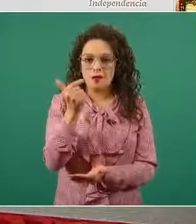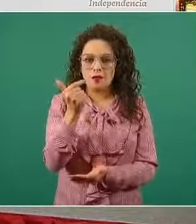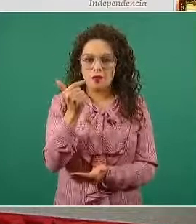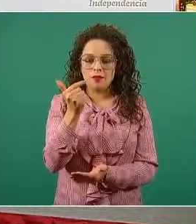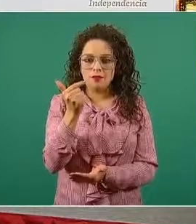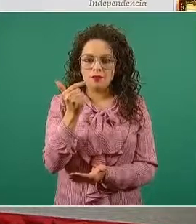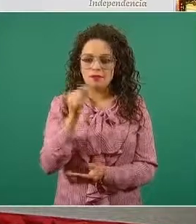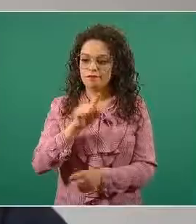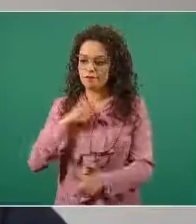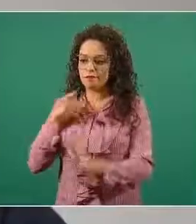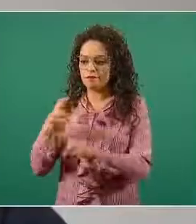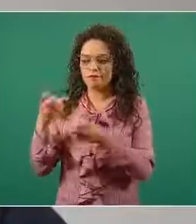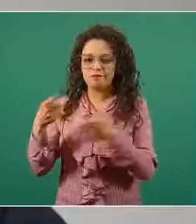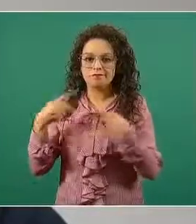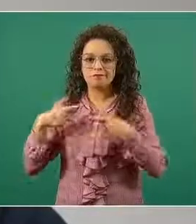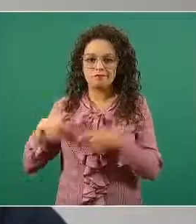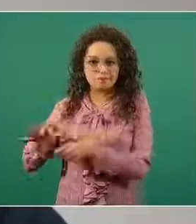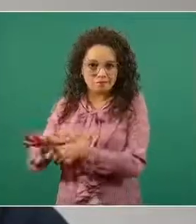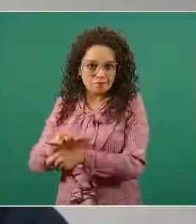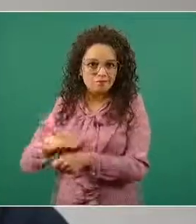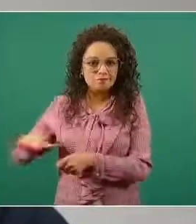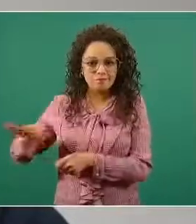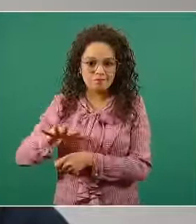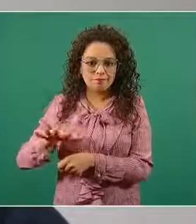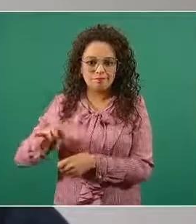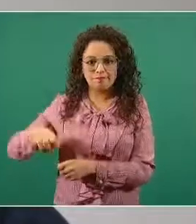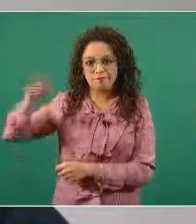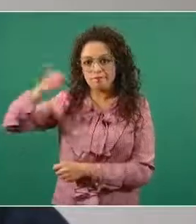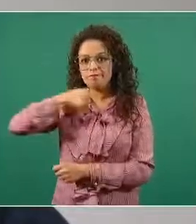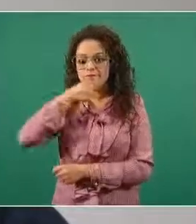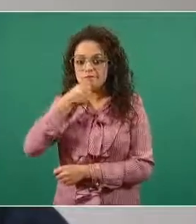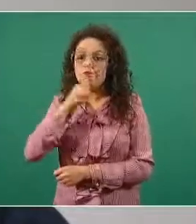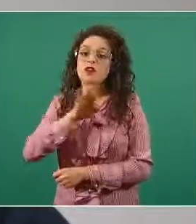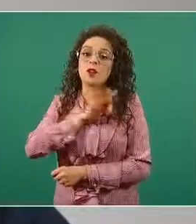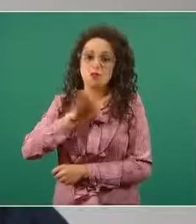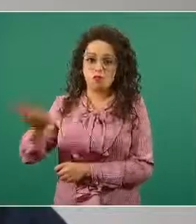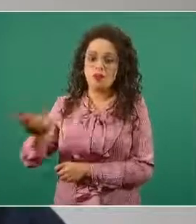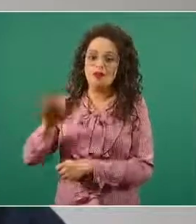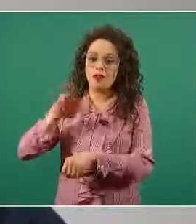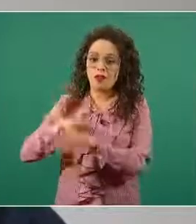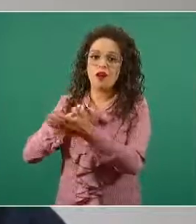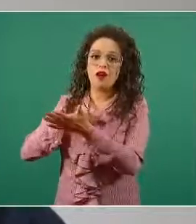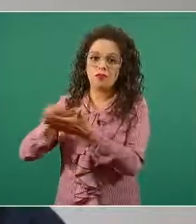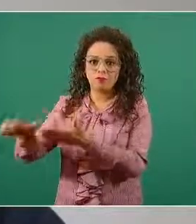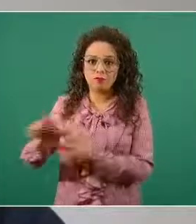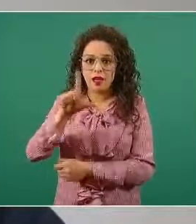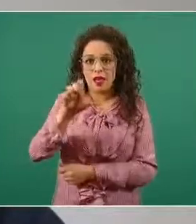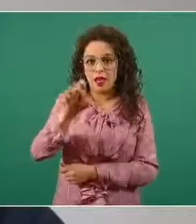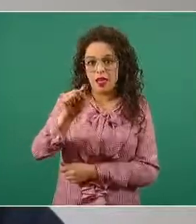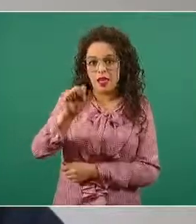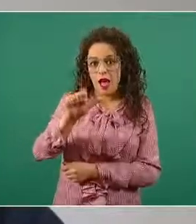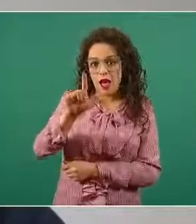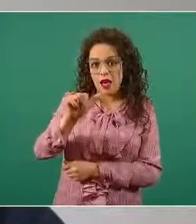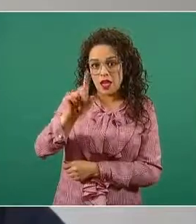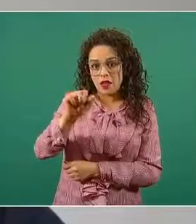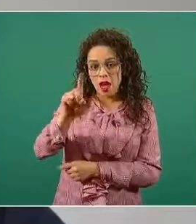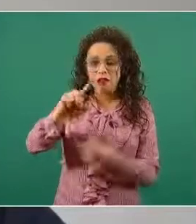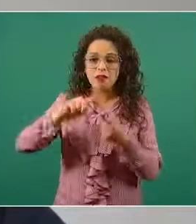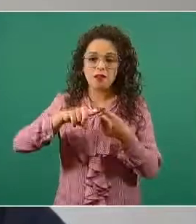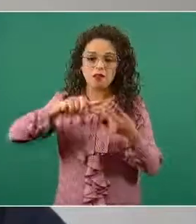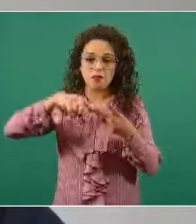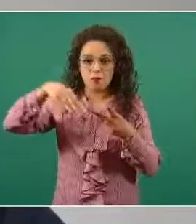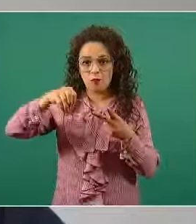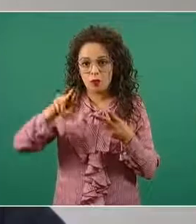obviamente en este grupo incrementan no solamente la letalidad, sino también la mortalidad. Entonces es un grupo prioritario